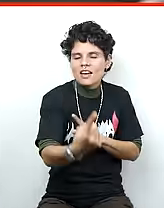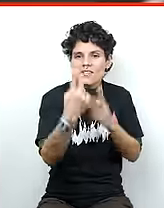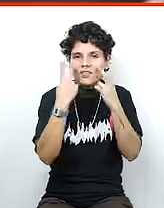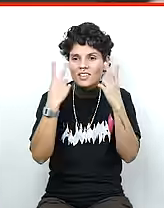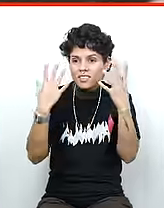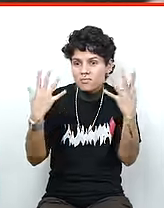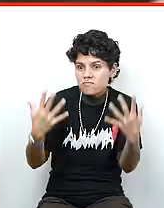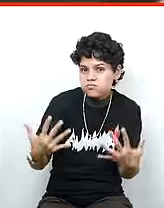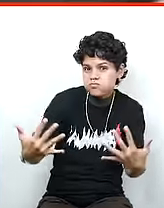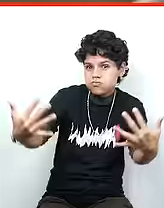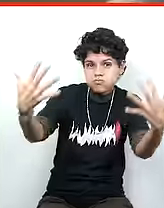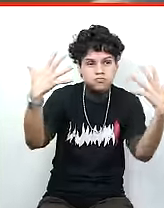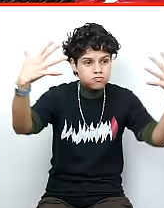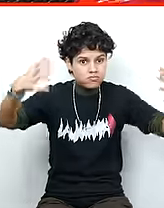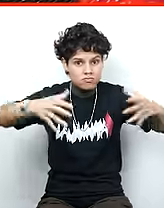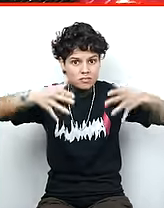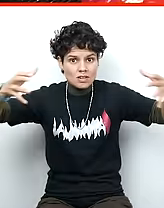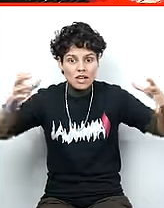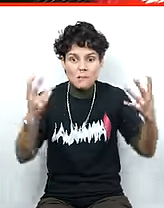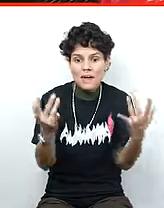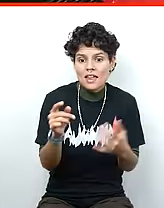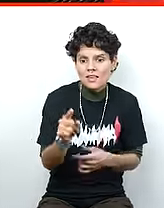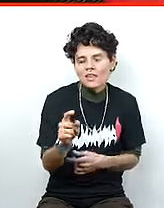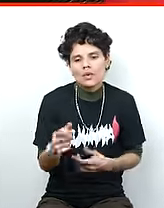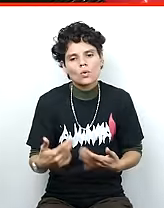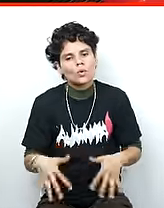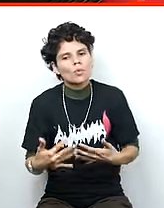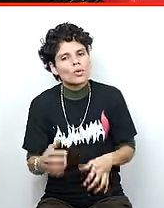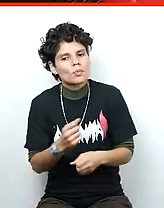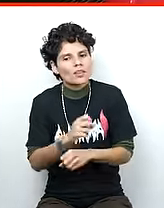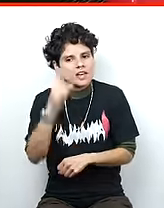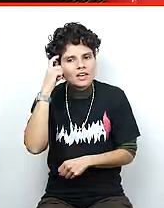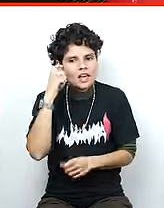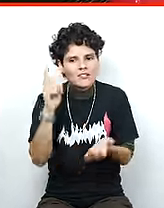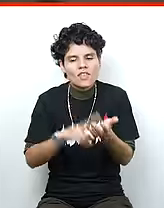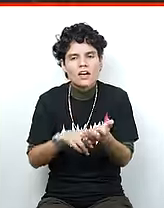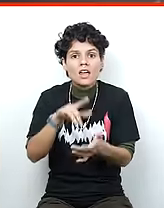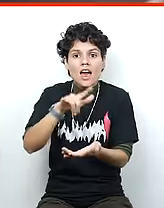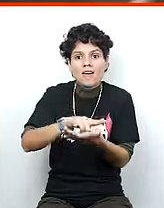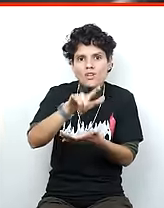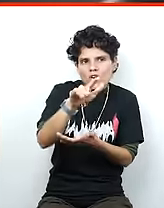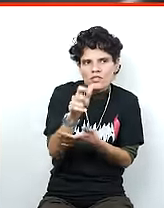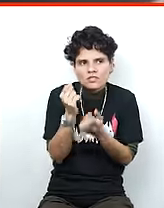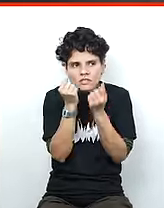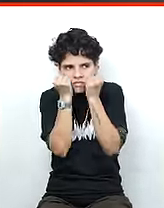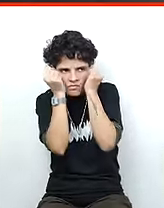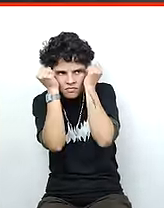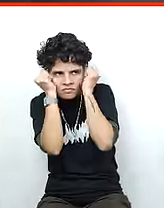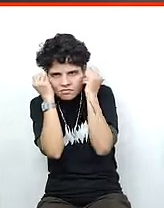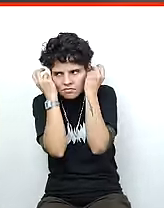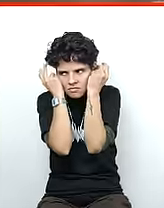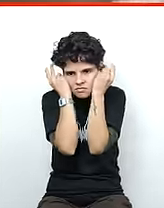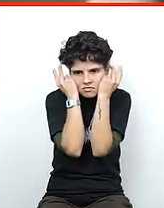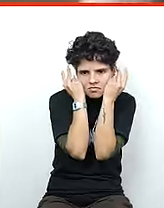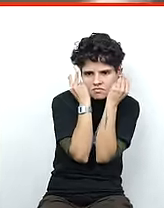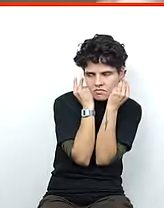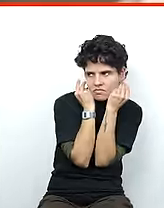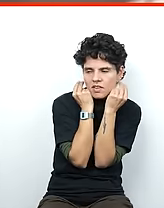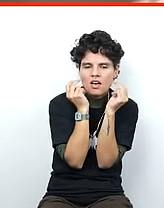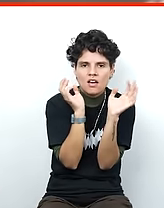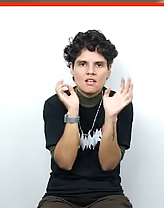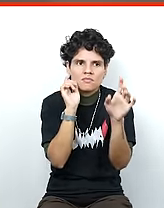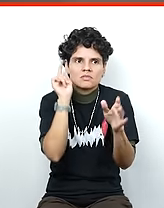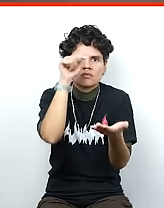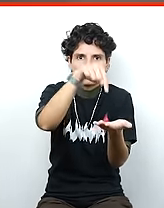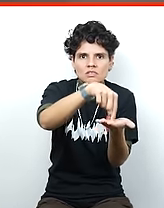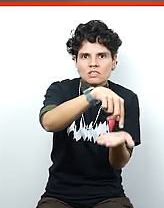No, loco, no lo podía creerlo, si yo venía terrible, como te digo, el avión venía terrible achacado, venía terrible así, ya voy a llegar a